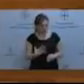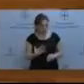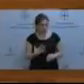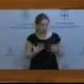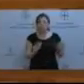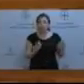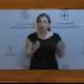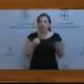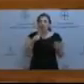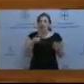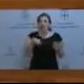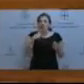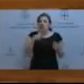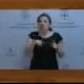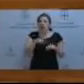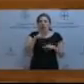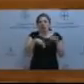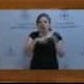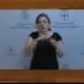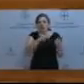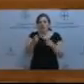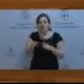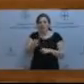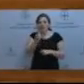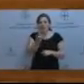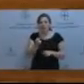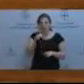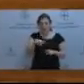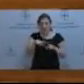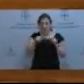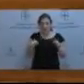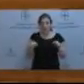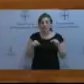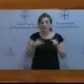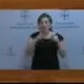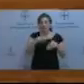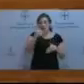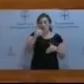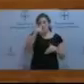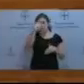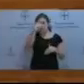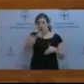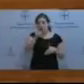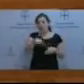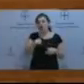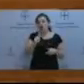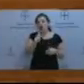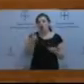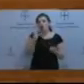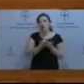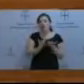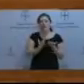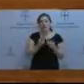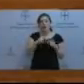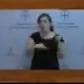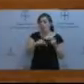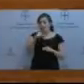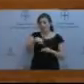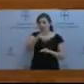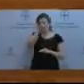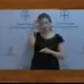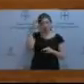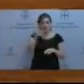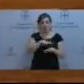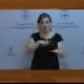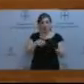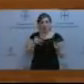son muchas las obras pendientes y necesarias que hay en Asturias, si usted las conoce, y también sigo insistiendo que muchas de las obras que se han hecho este verano han